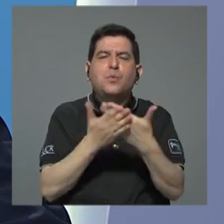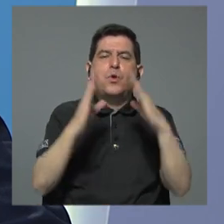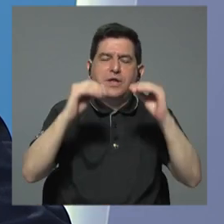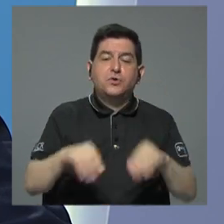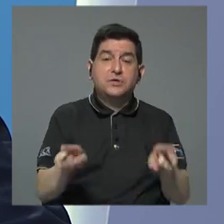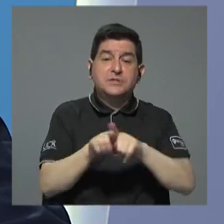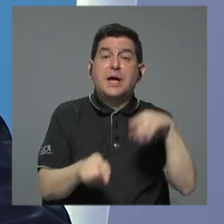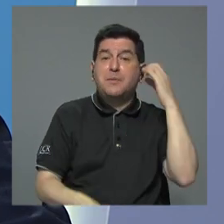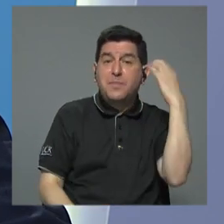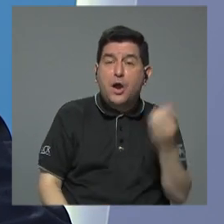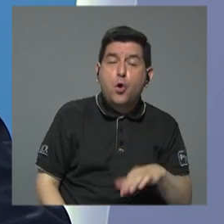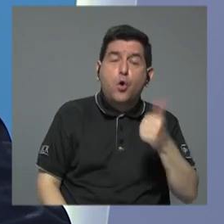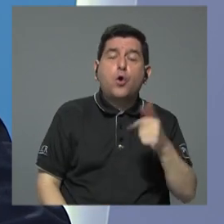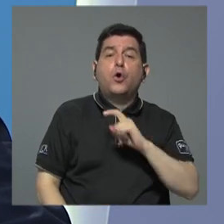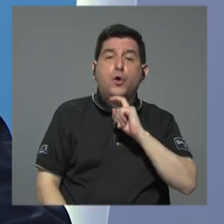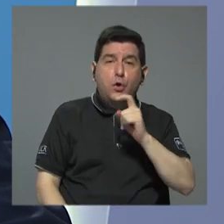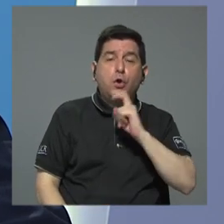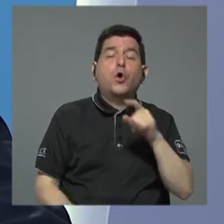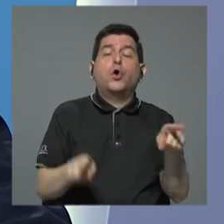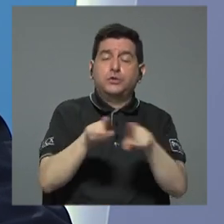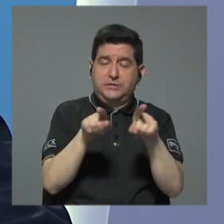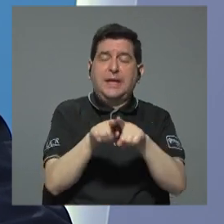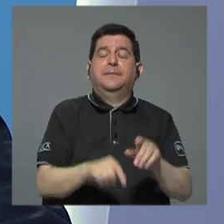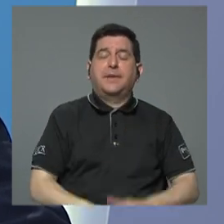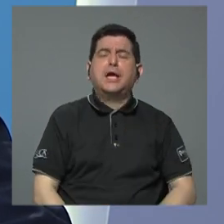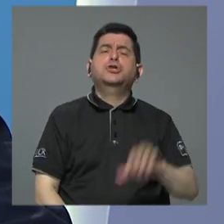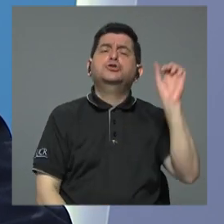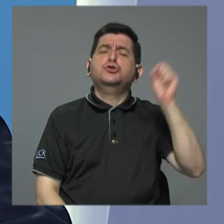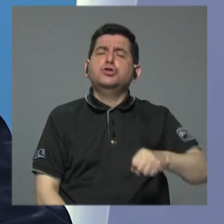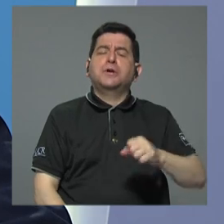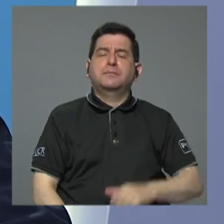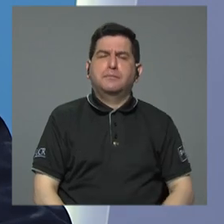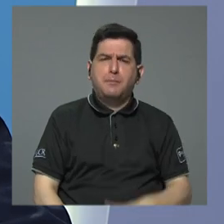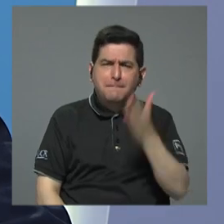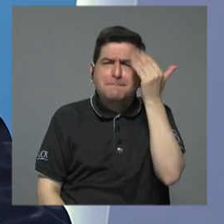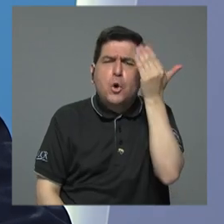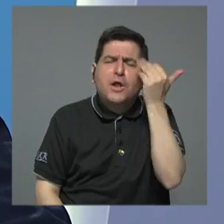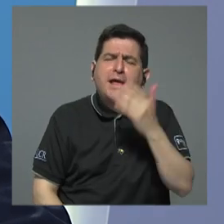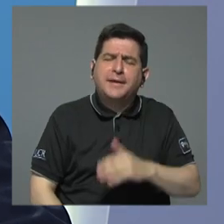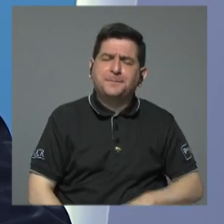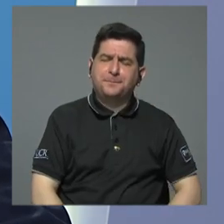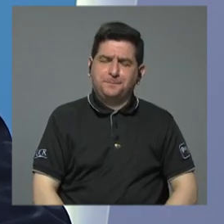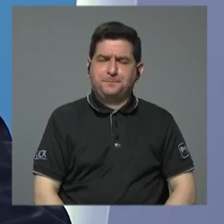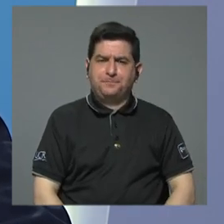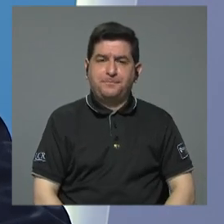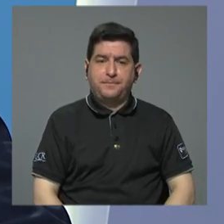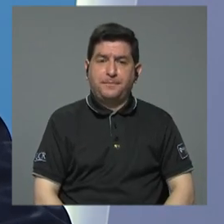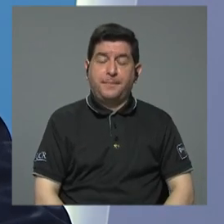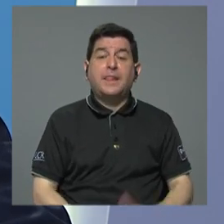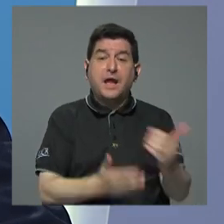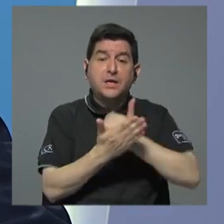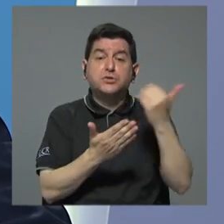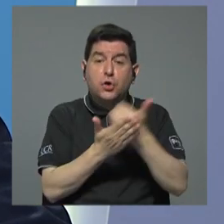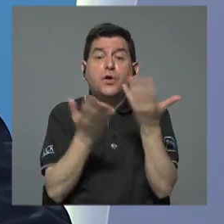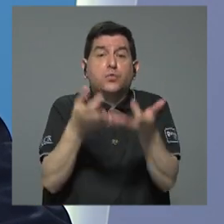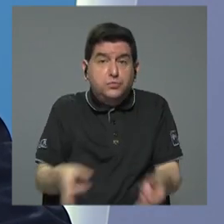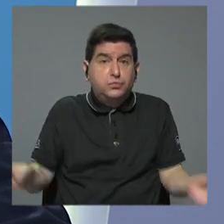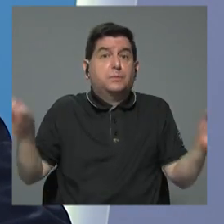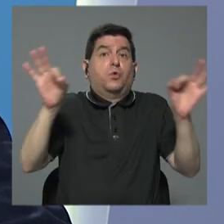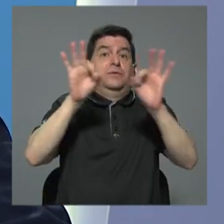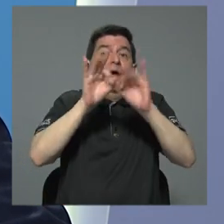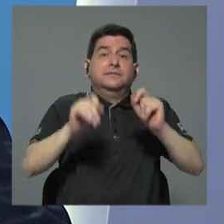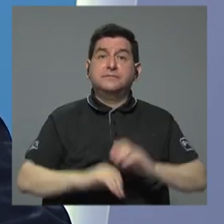oro y otros metales, sí. De oro y otros metales, correcto. Por supuesto que sí. ¿Por qué sí? Por supuesto que sí. Porque son recursos